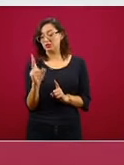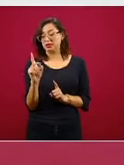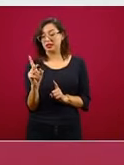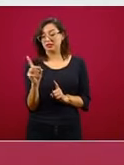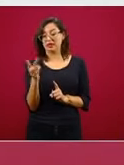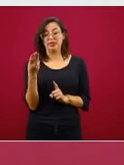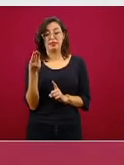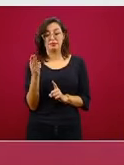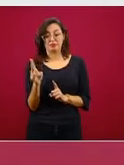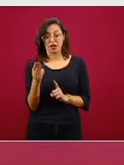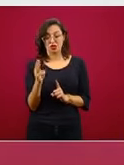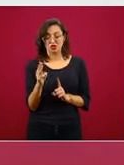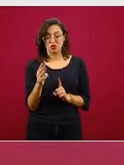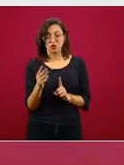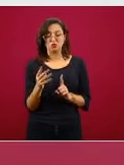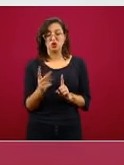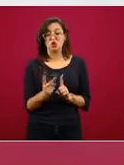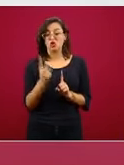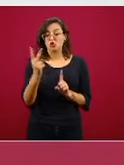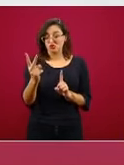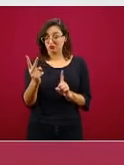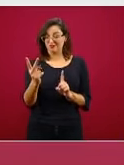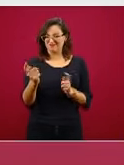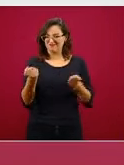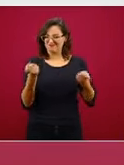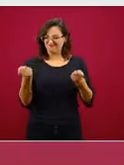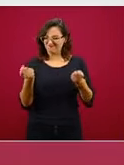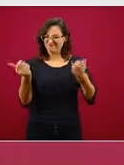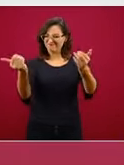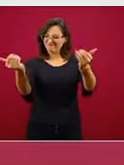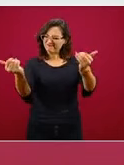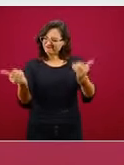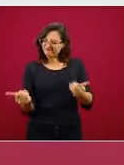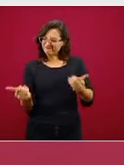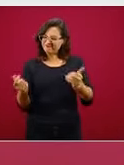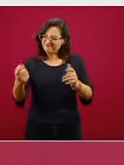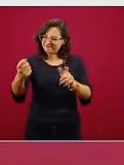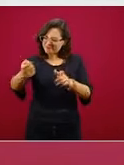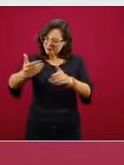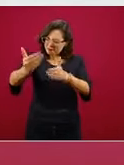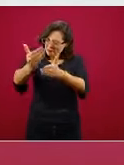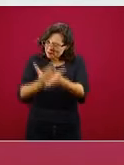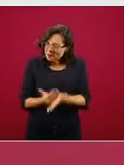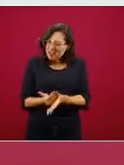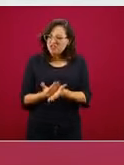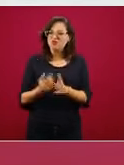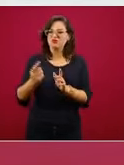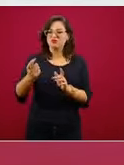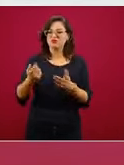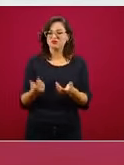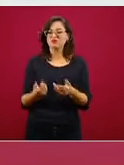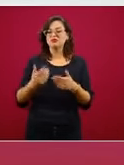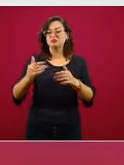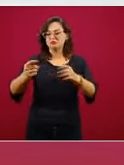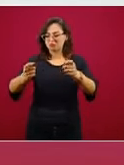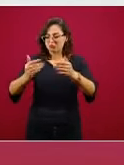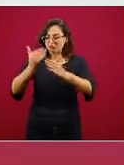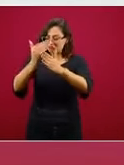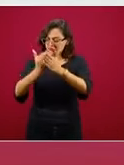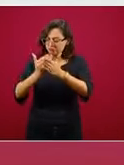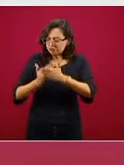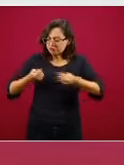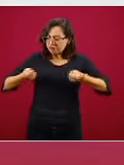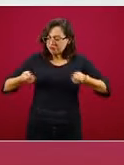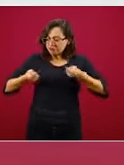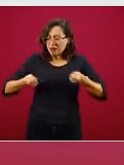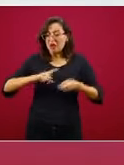de mayo, se logró un buen control, o por lo menos una reducción sustancial, volvió a rebrotar, buen